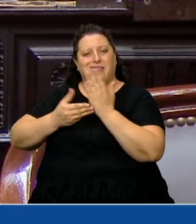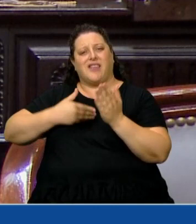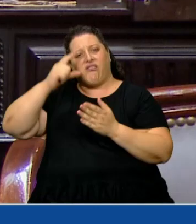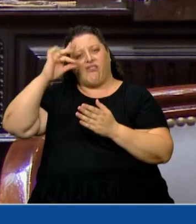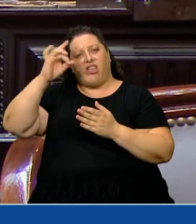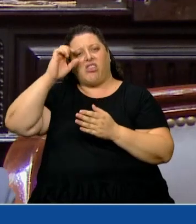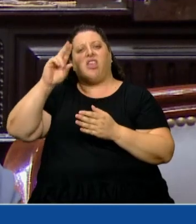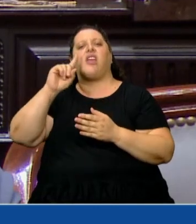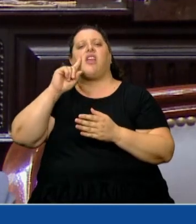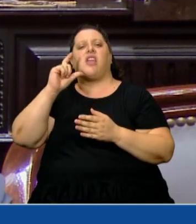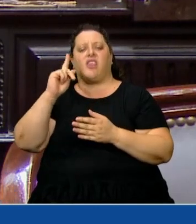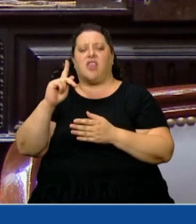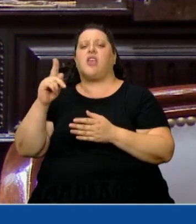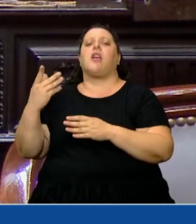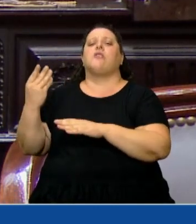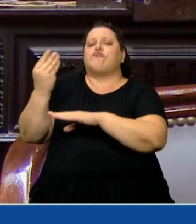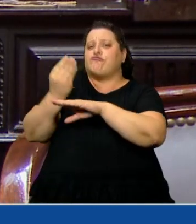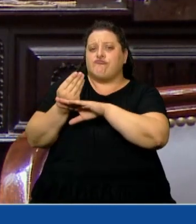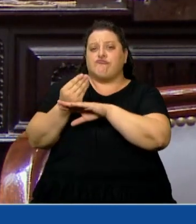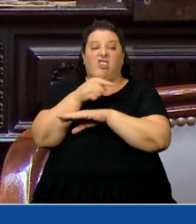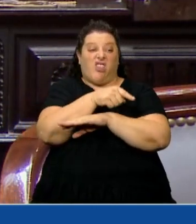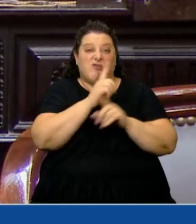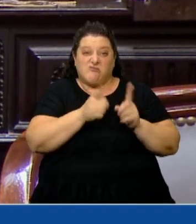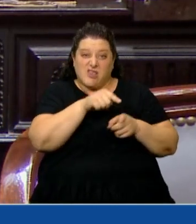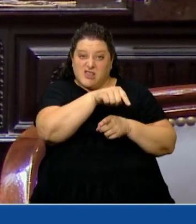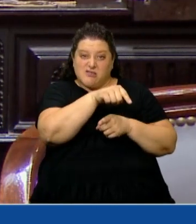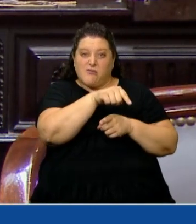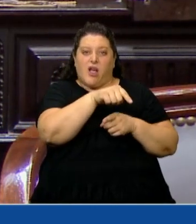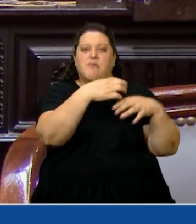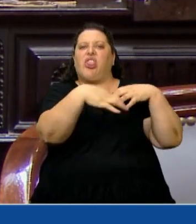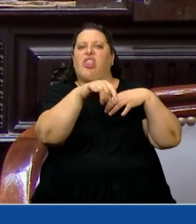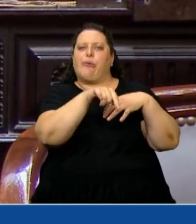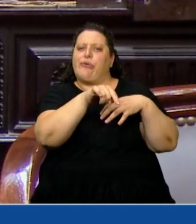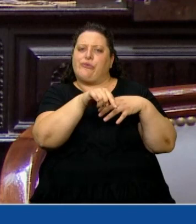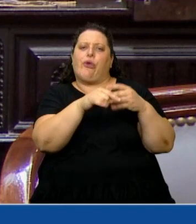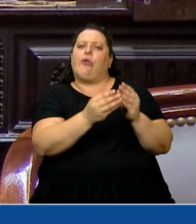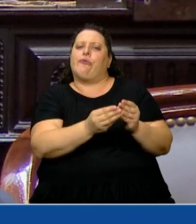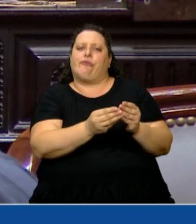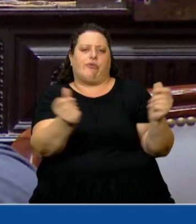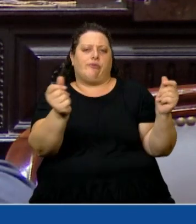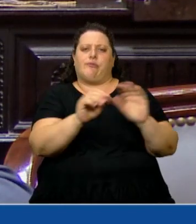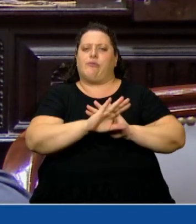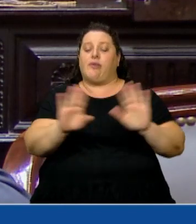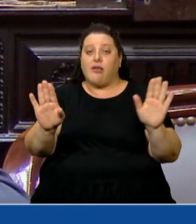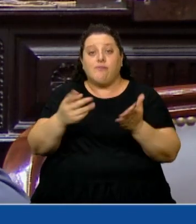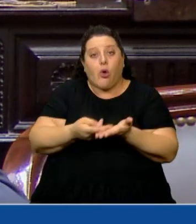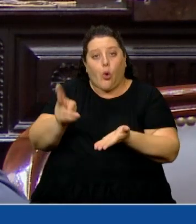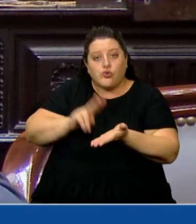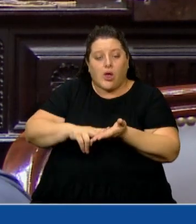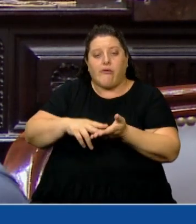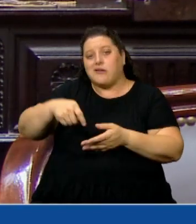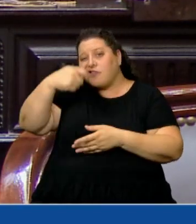disolvió esa división y volvieron a subir los índices de criminalidad, de narcotráfico.